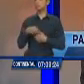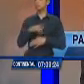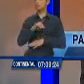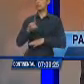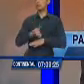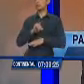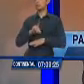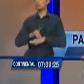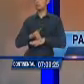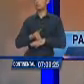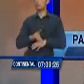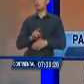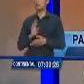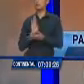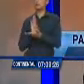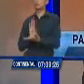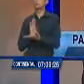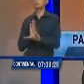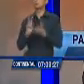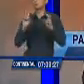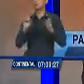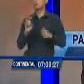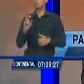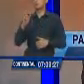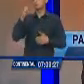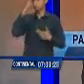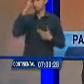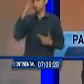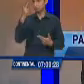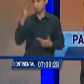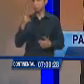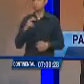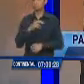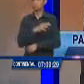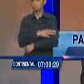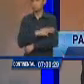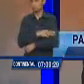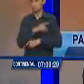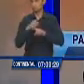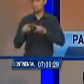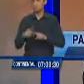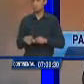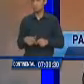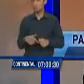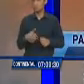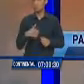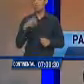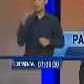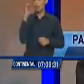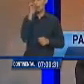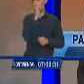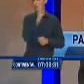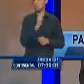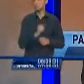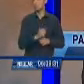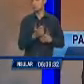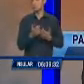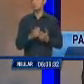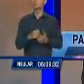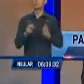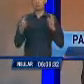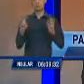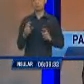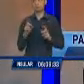del ISFA. Entonces estuve al tanto de todos estos asuntos de la seguridad que son tan